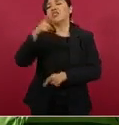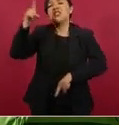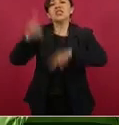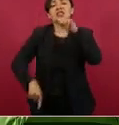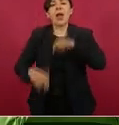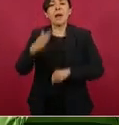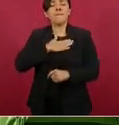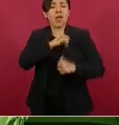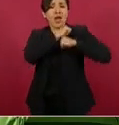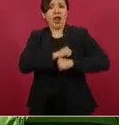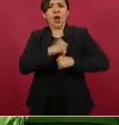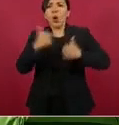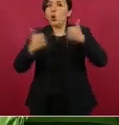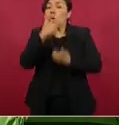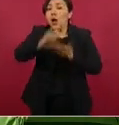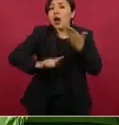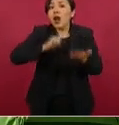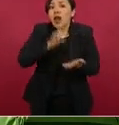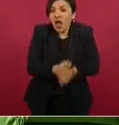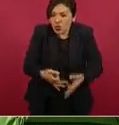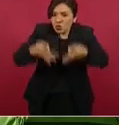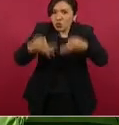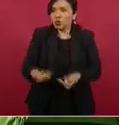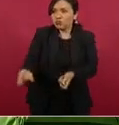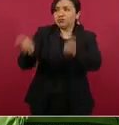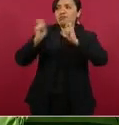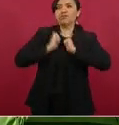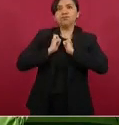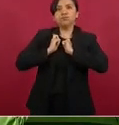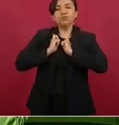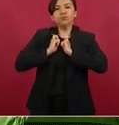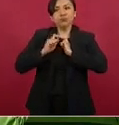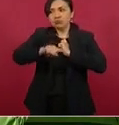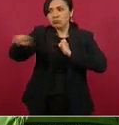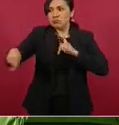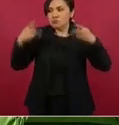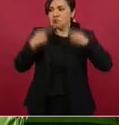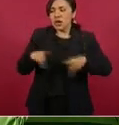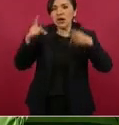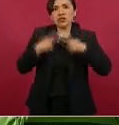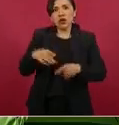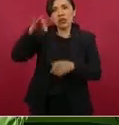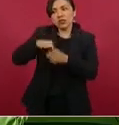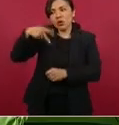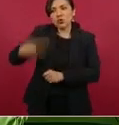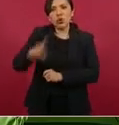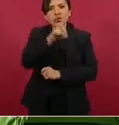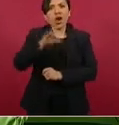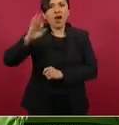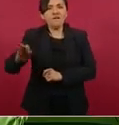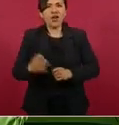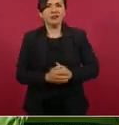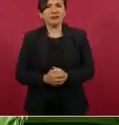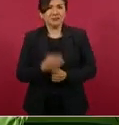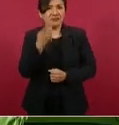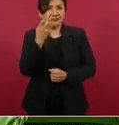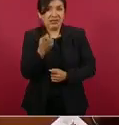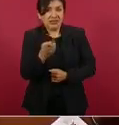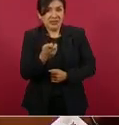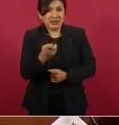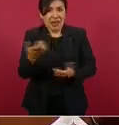que legal y legítimamente me fue otorgado por los ciudadanos del Distrito Federal. Ese es el Estado de